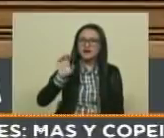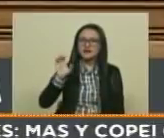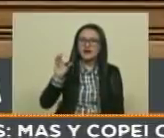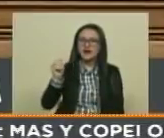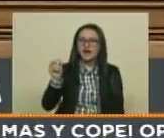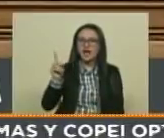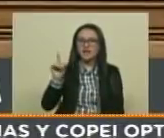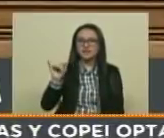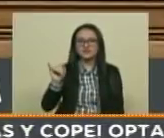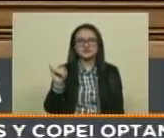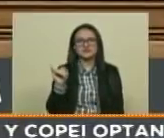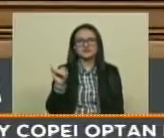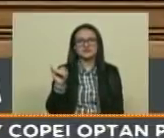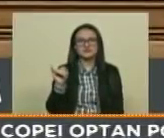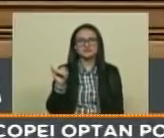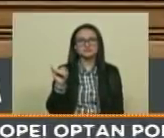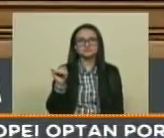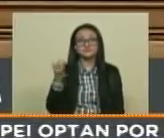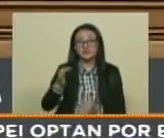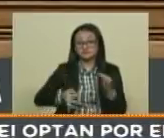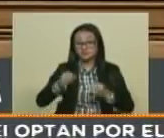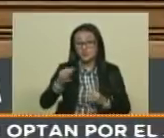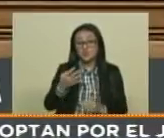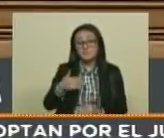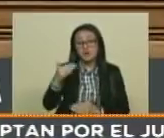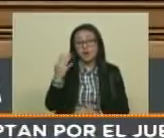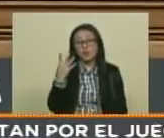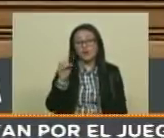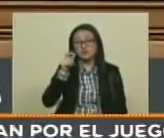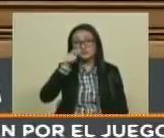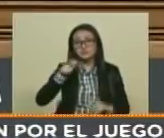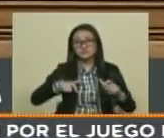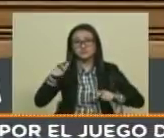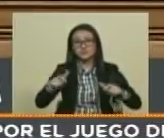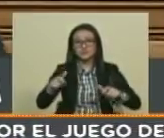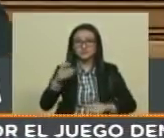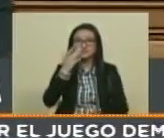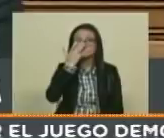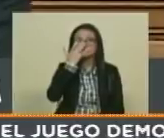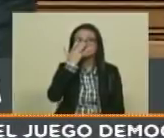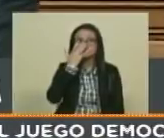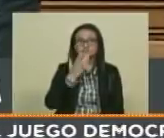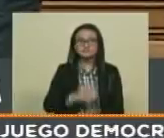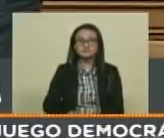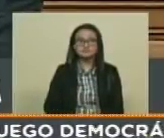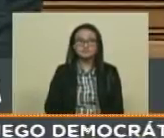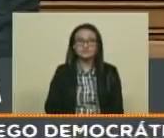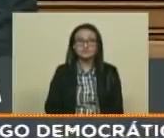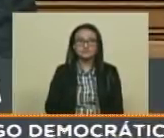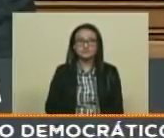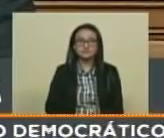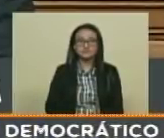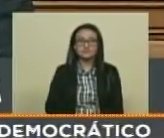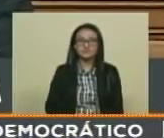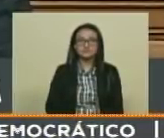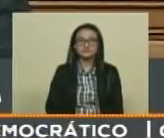Cadivi Sencoe ya hemos judicializado a más de 40. Ah, en el de Recadi hubo el chino de